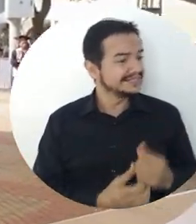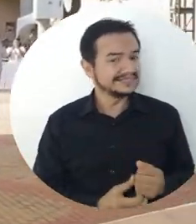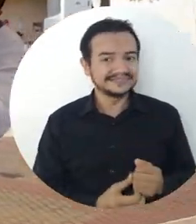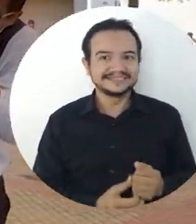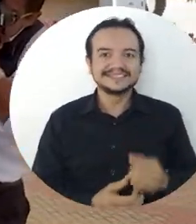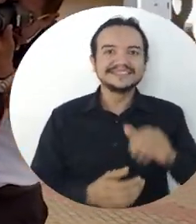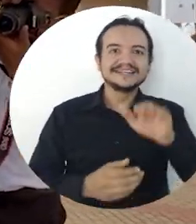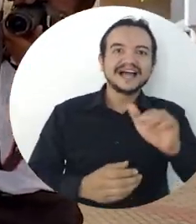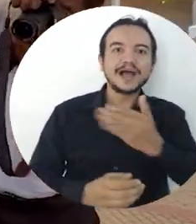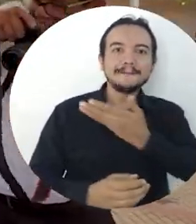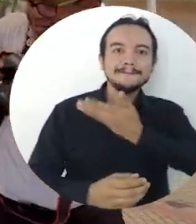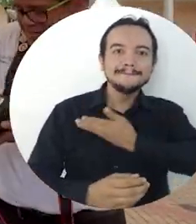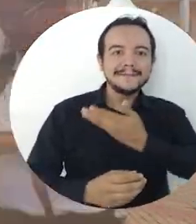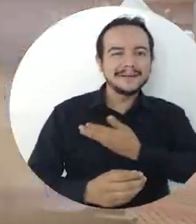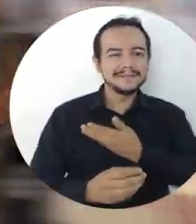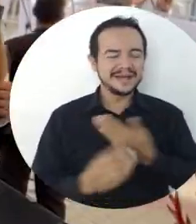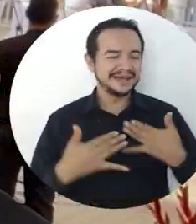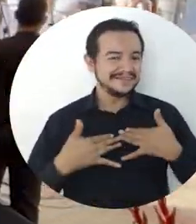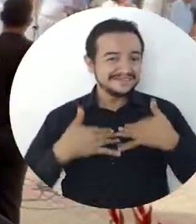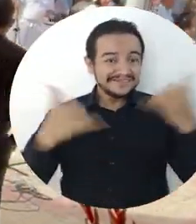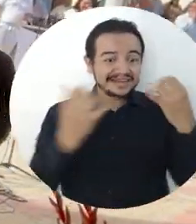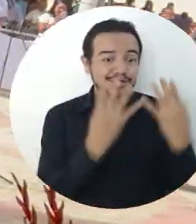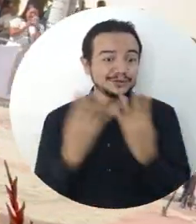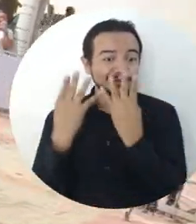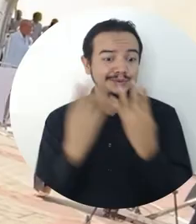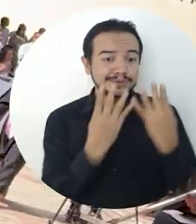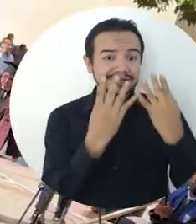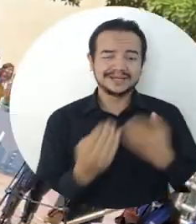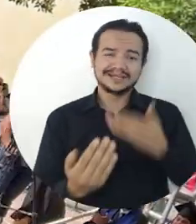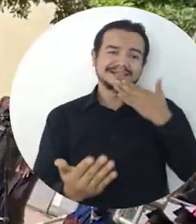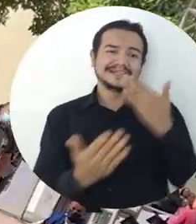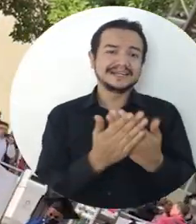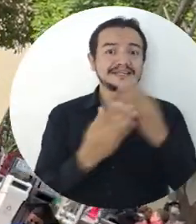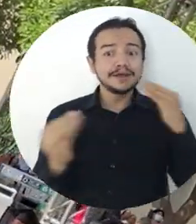te amo Gracias por todo esto es para ti